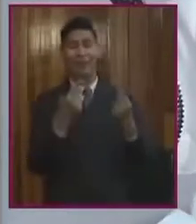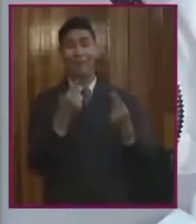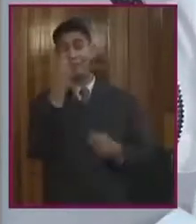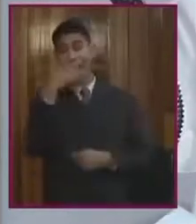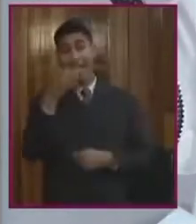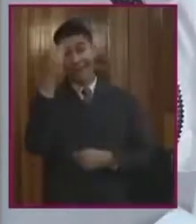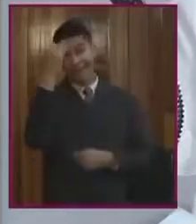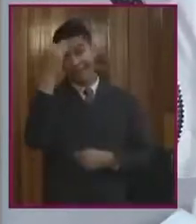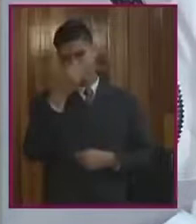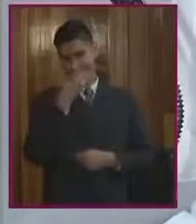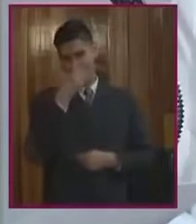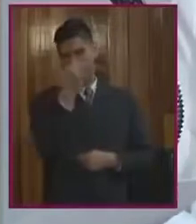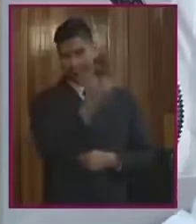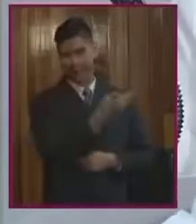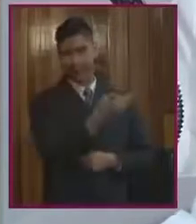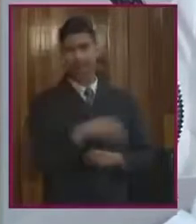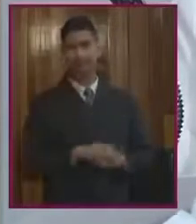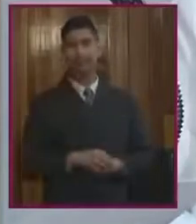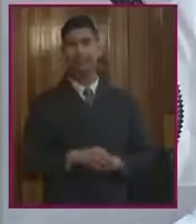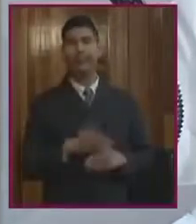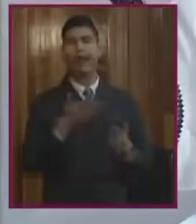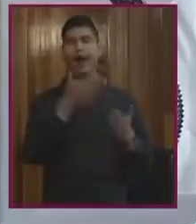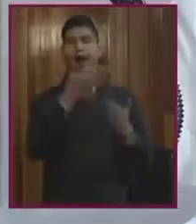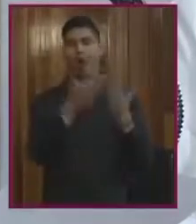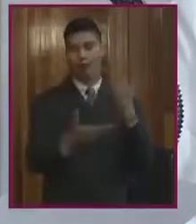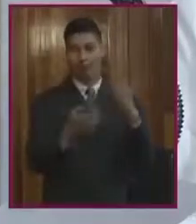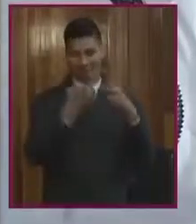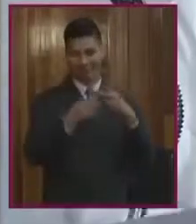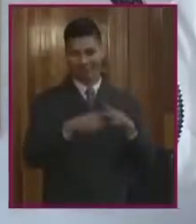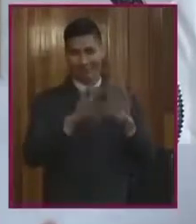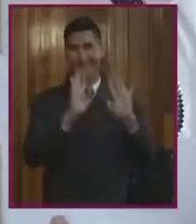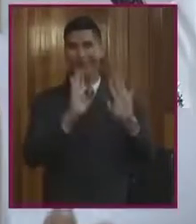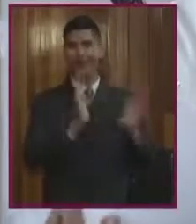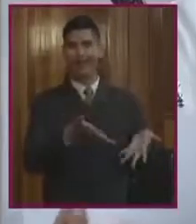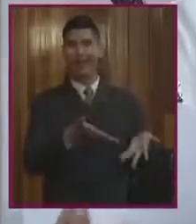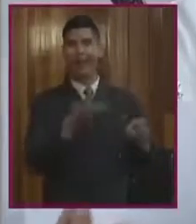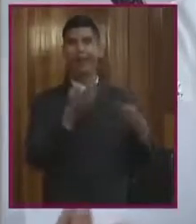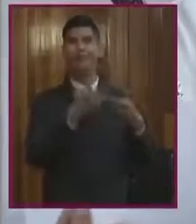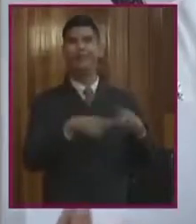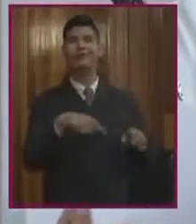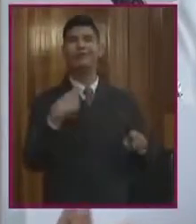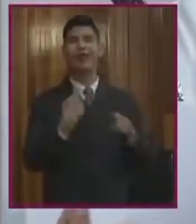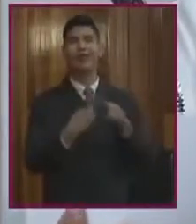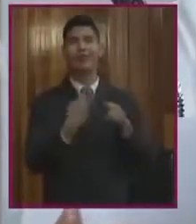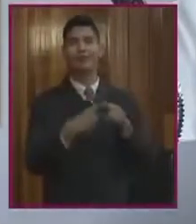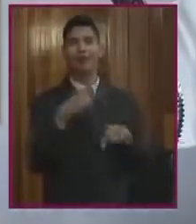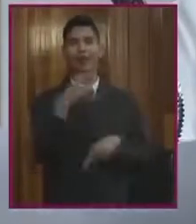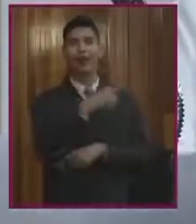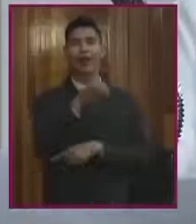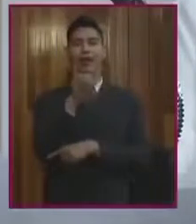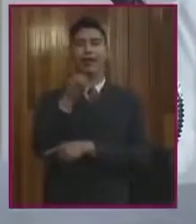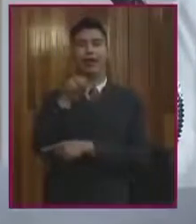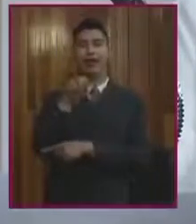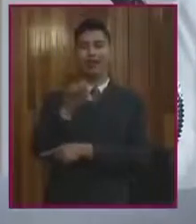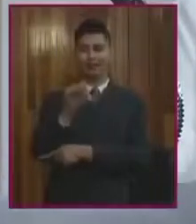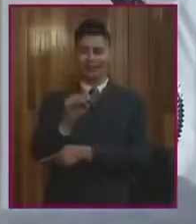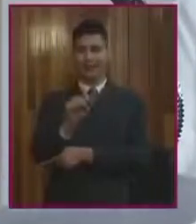participación. Entonces vamos a hacer esta primera ronda, empezando justamente con Inés